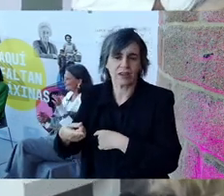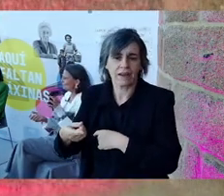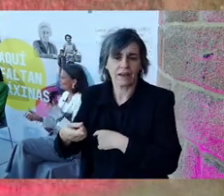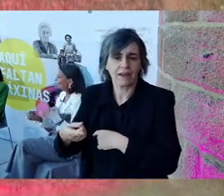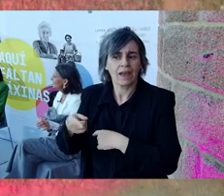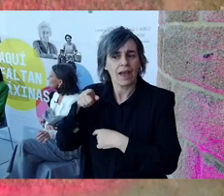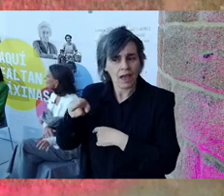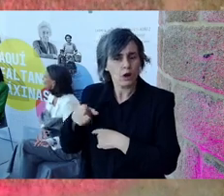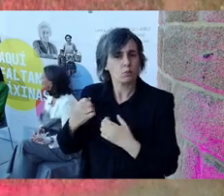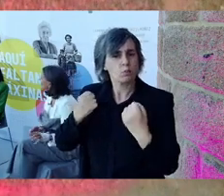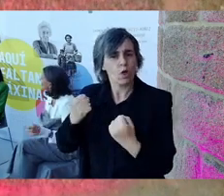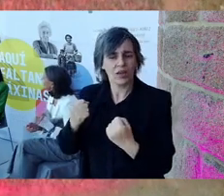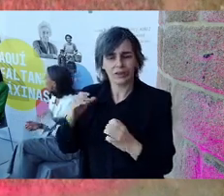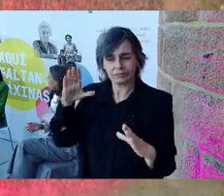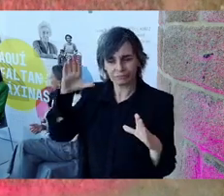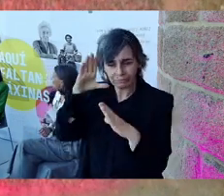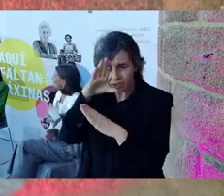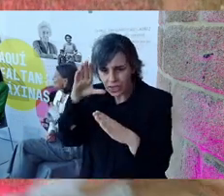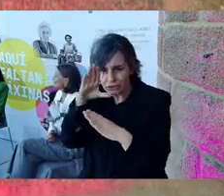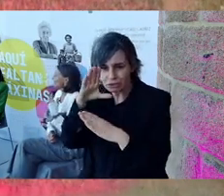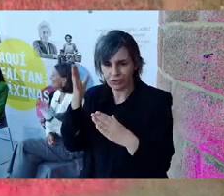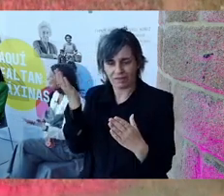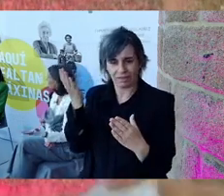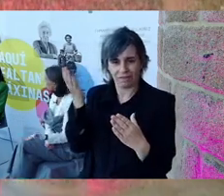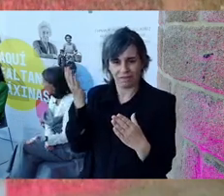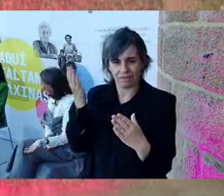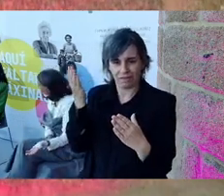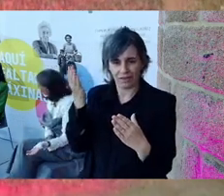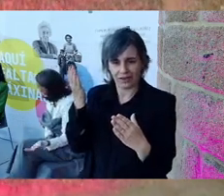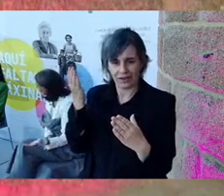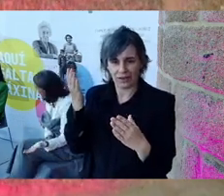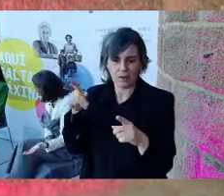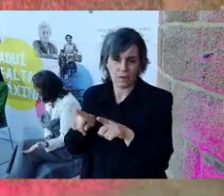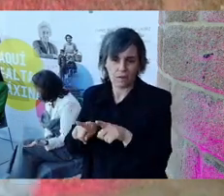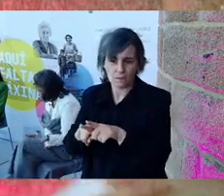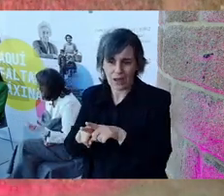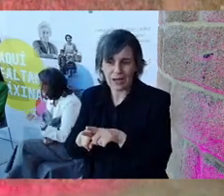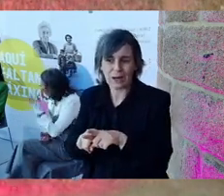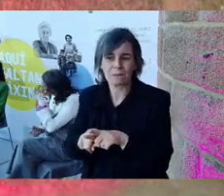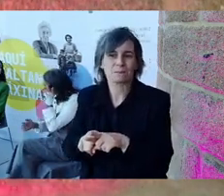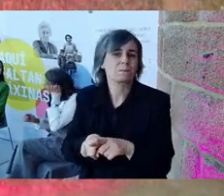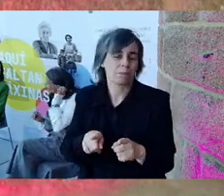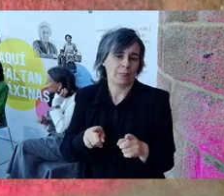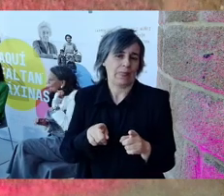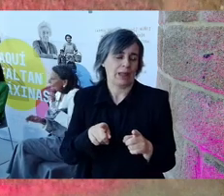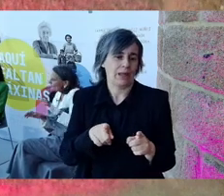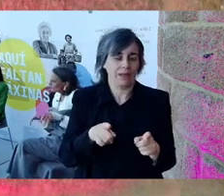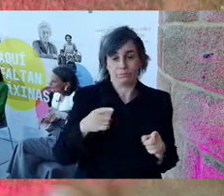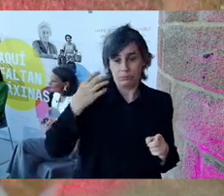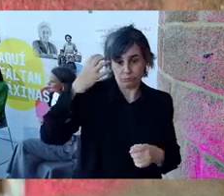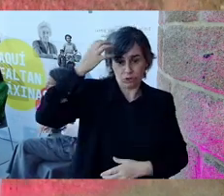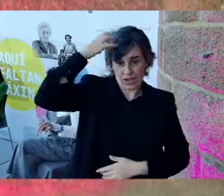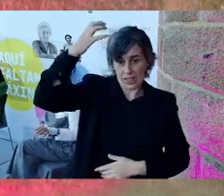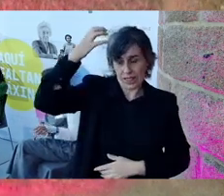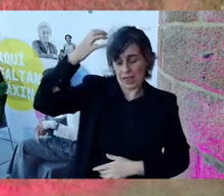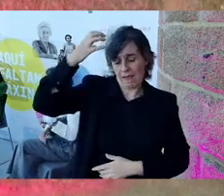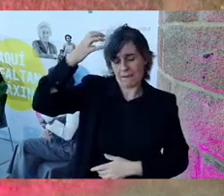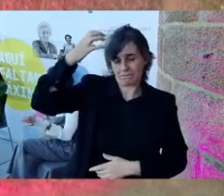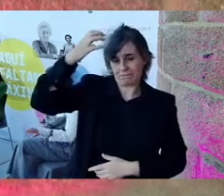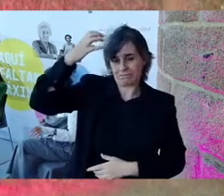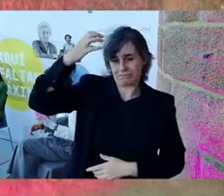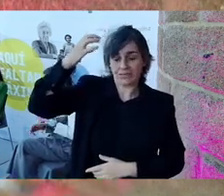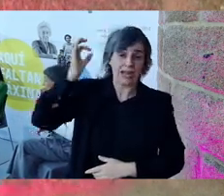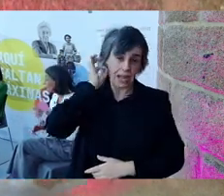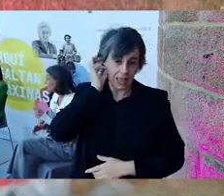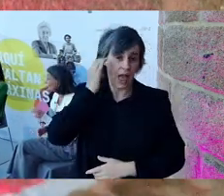después, que ejerció el poder en la sombra. Es decir, ella cedió la corona a su hijo y ella ejerció